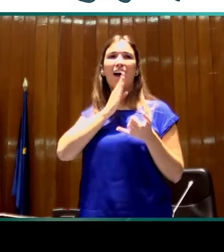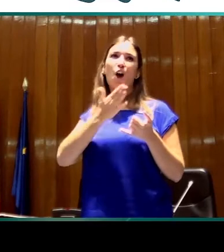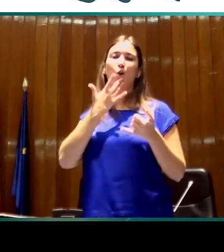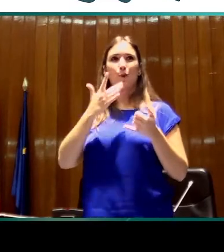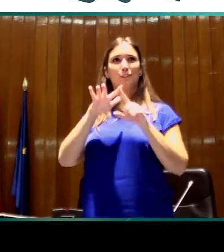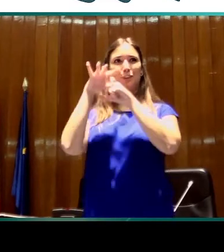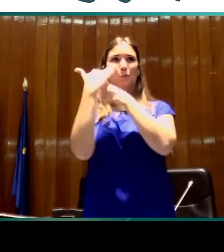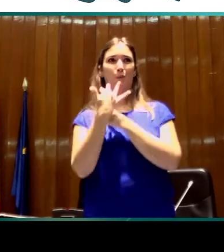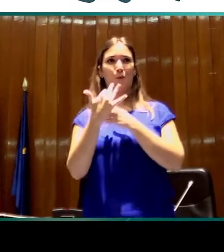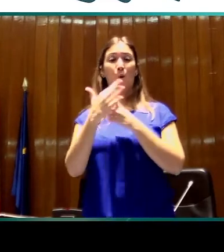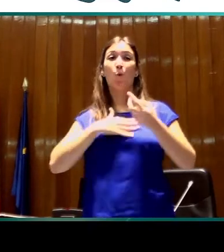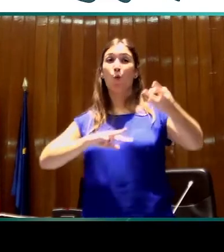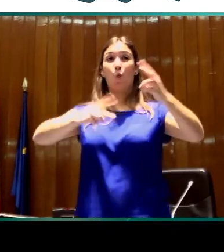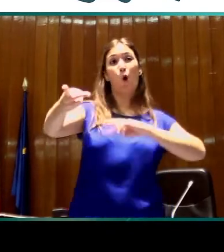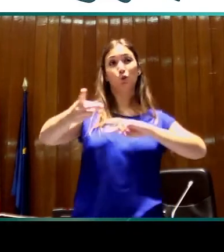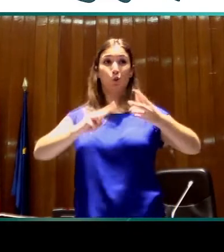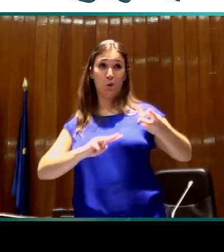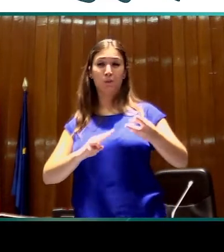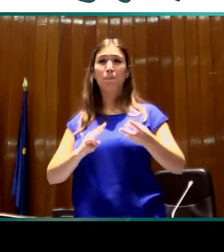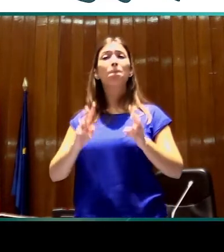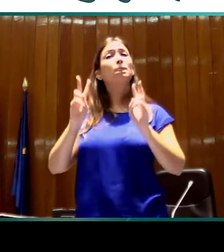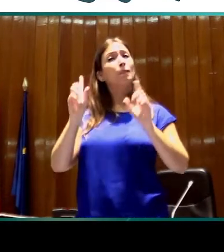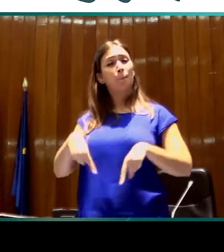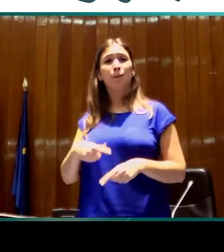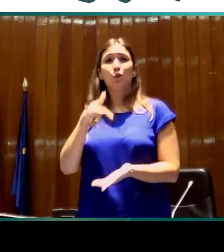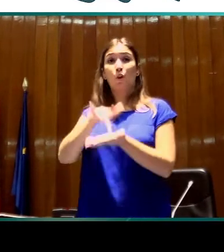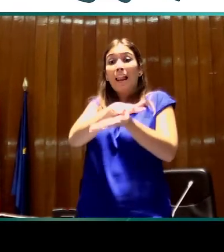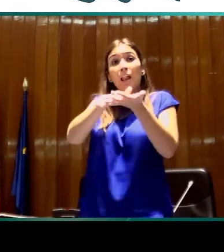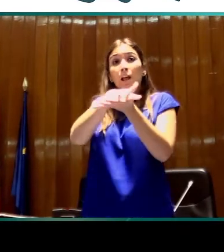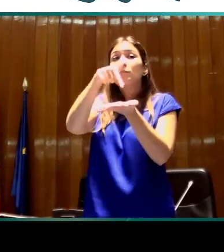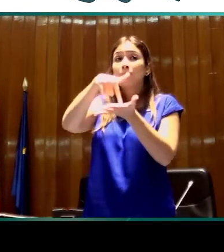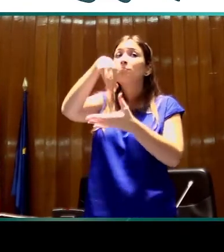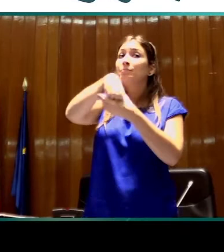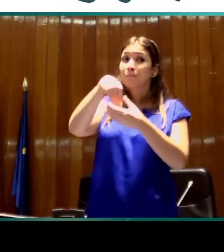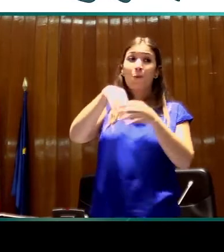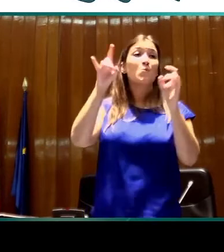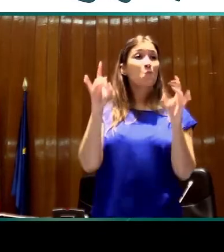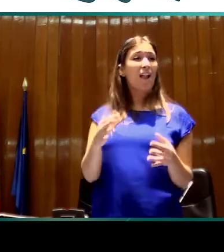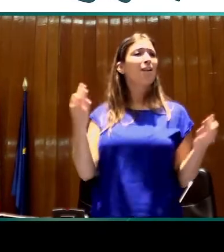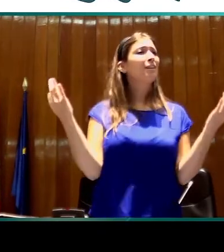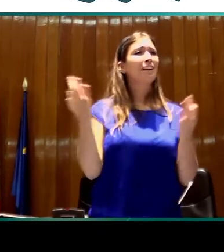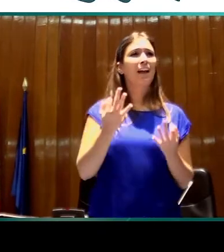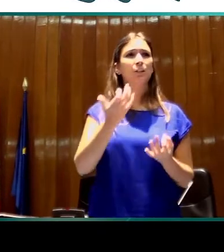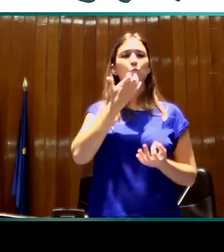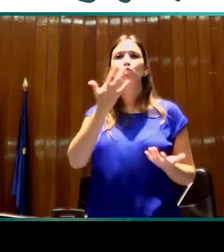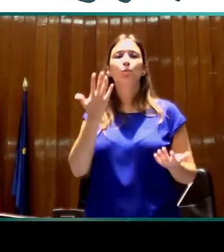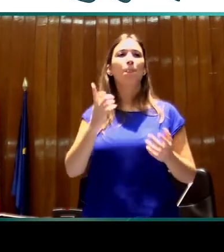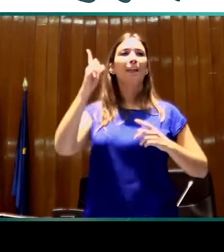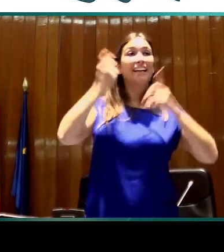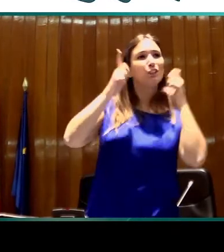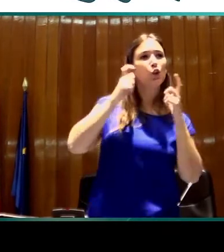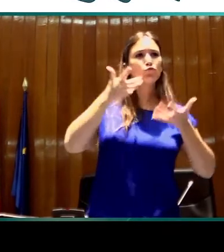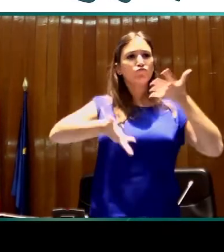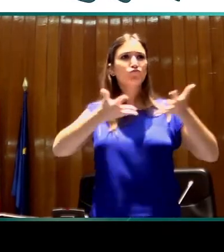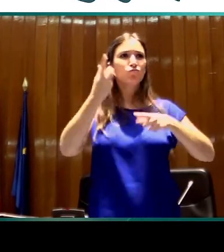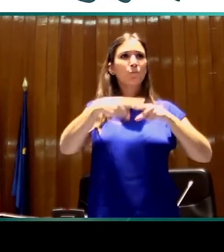viaje, tanto de ida como de vuelta. Y lo mismo sucede con las lenguas de signos, es decir, ir desde una serie de gestos hasta